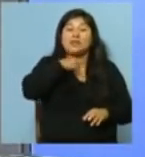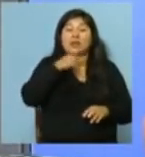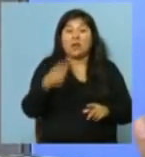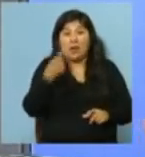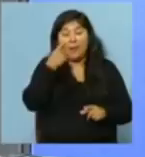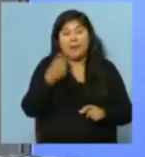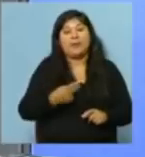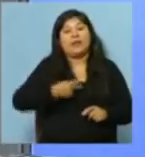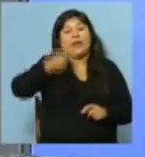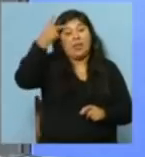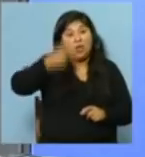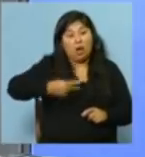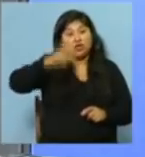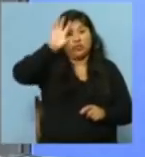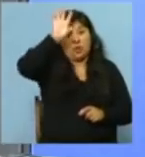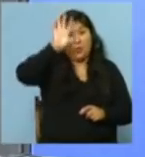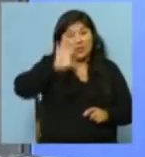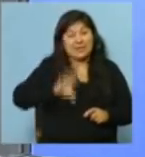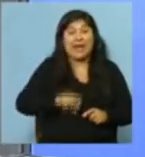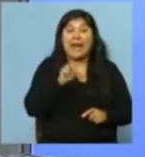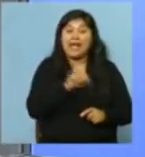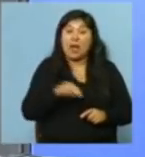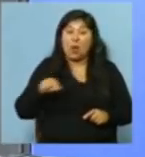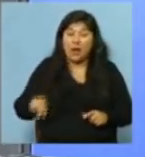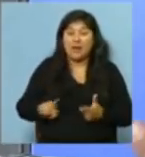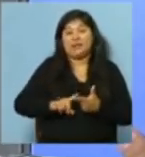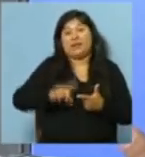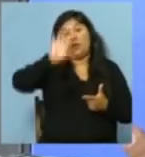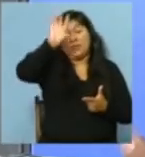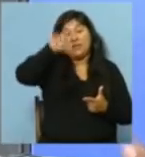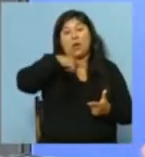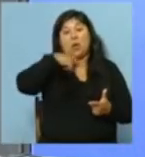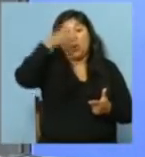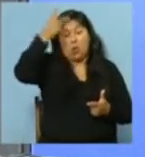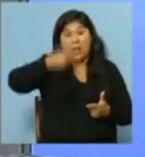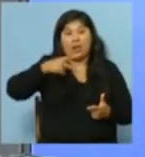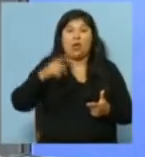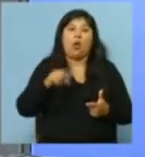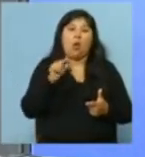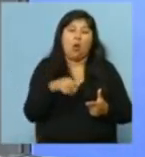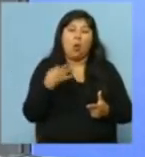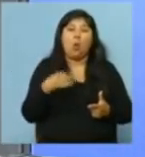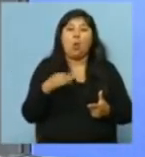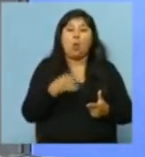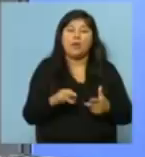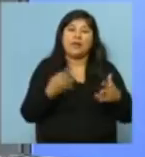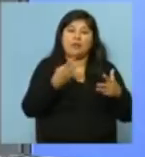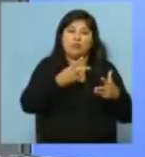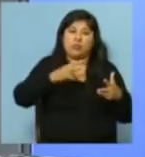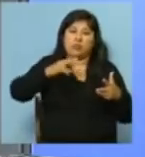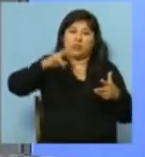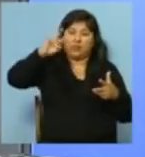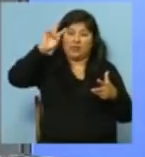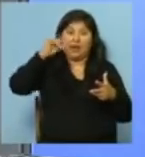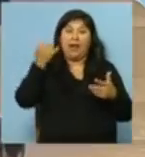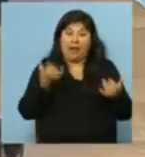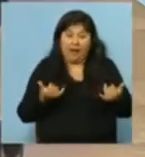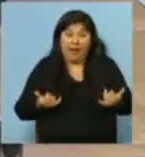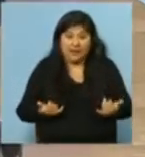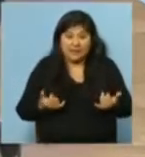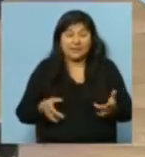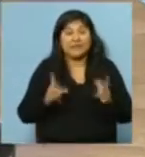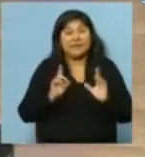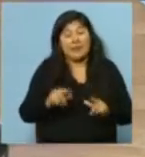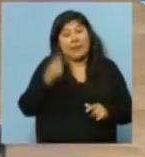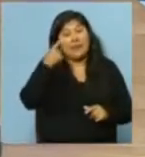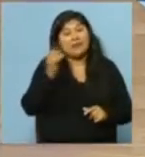neuquén son las únicas provincias que han crecido el año pasado en una situación en un contexto nacional que ha sido durísima y que el Gobernador lo ha reconocido